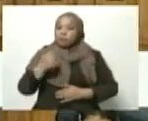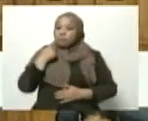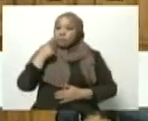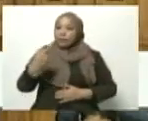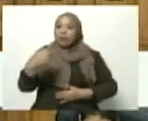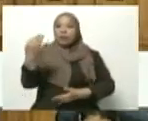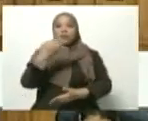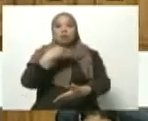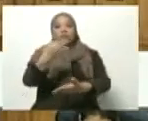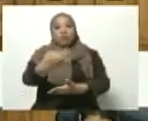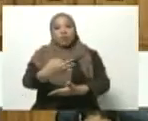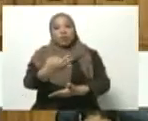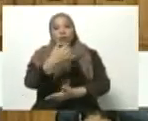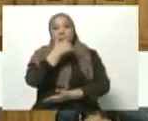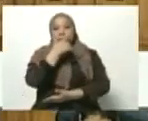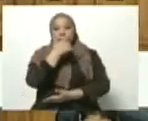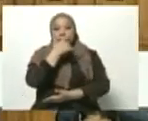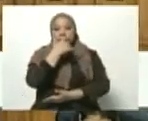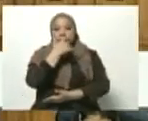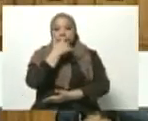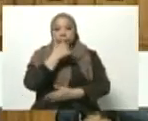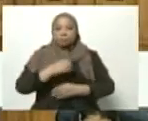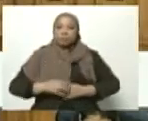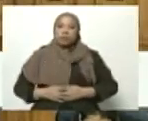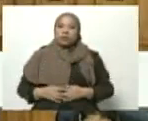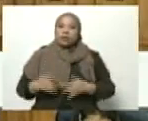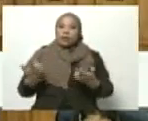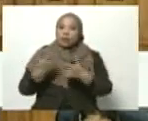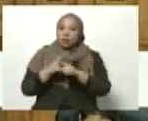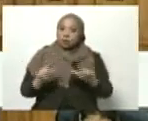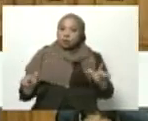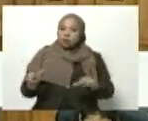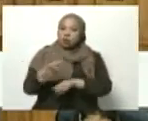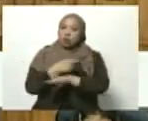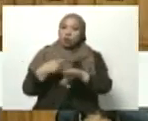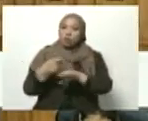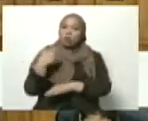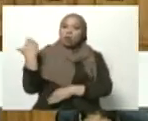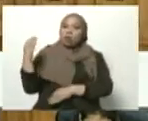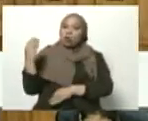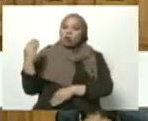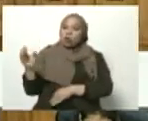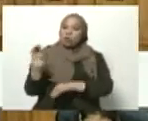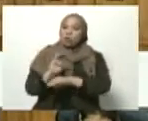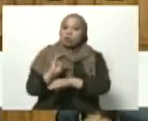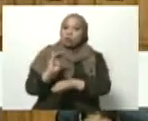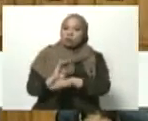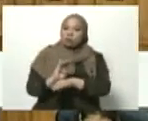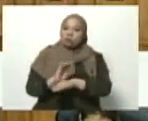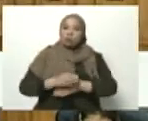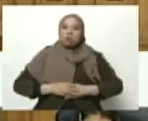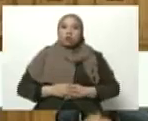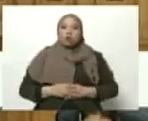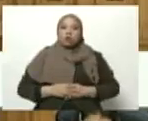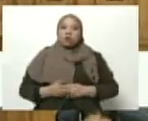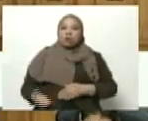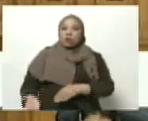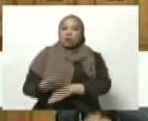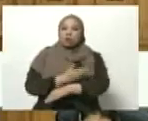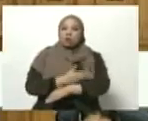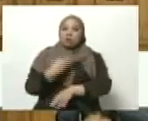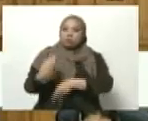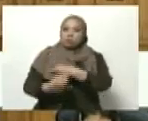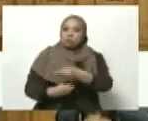diciendo, esto no es fantasía, ya ocurrió. Y esta gente está libre, y el gobierno de Colombia los protege. El gobierno de Colombia es, yo creo, en